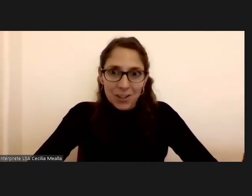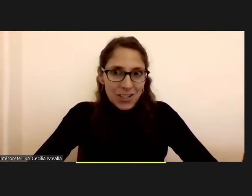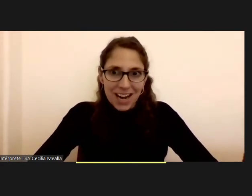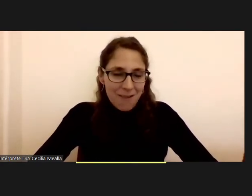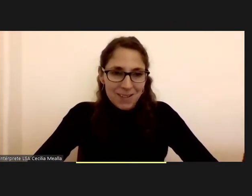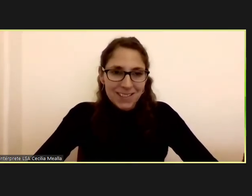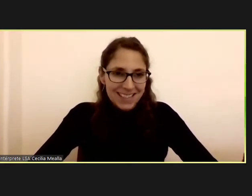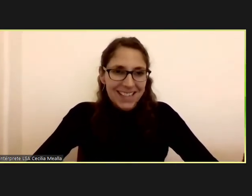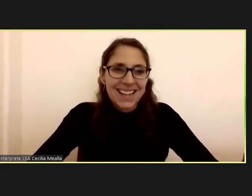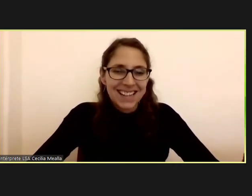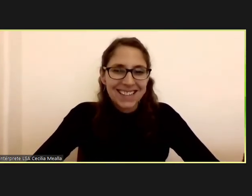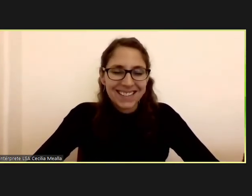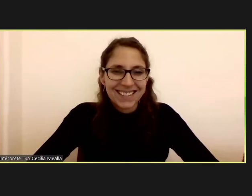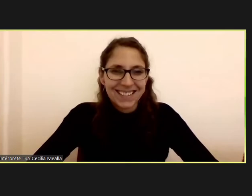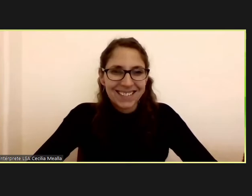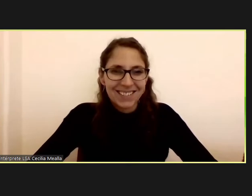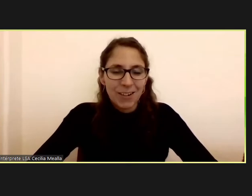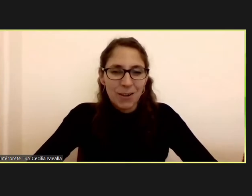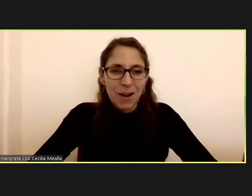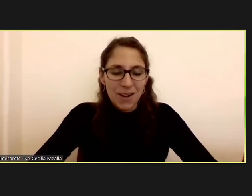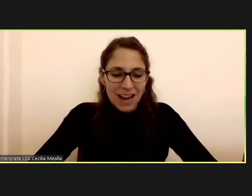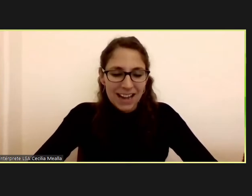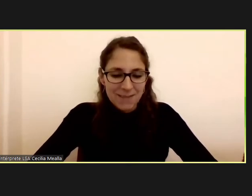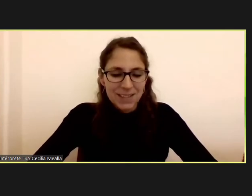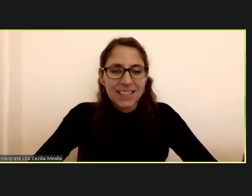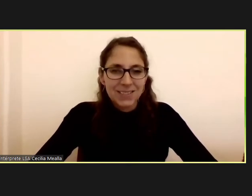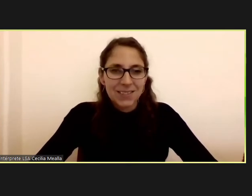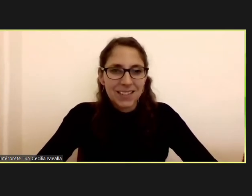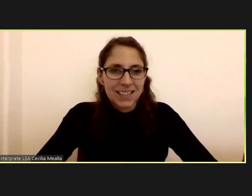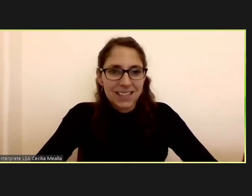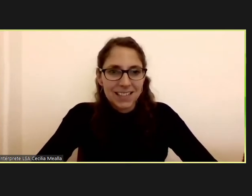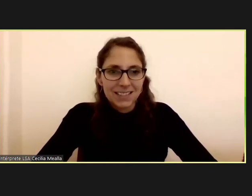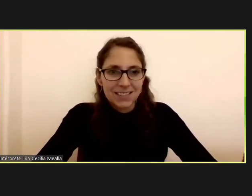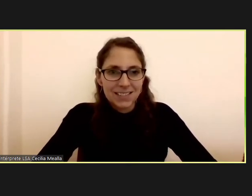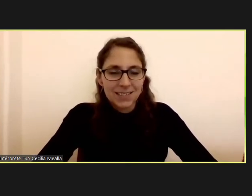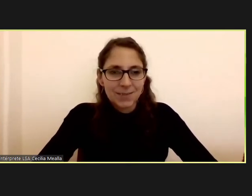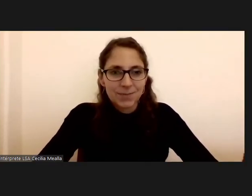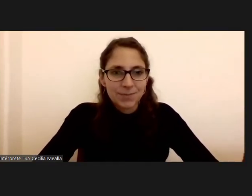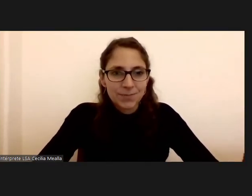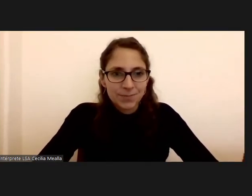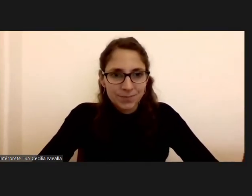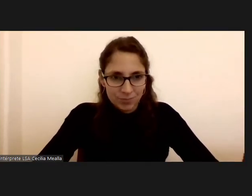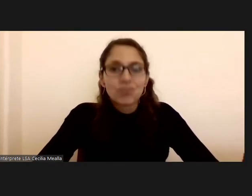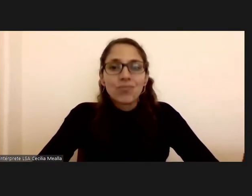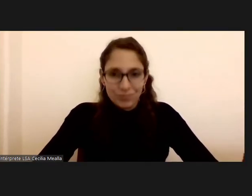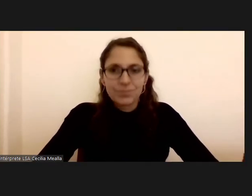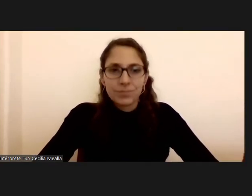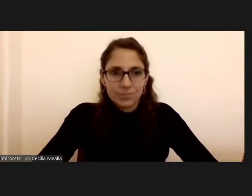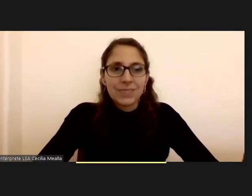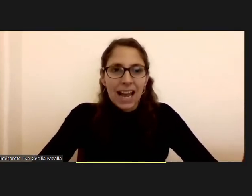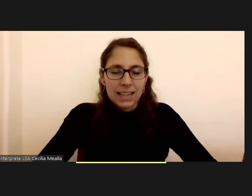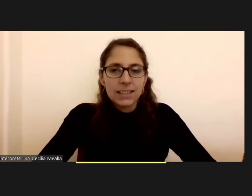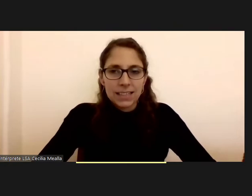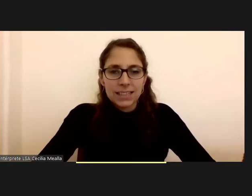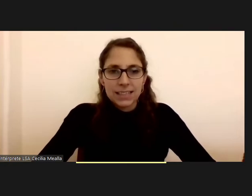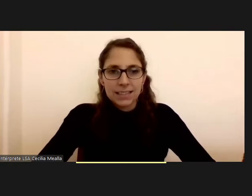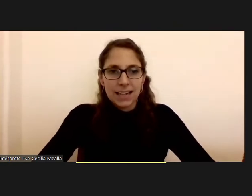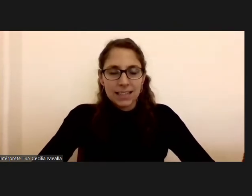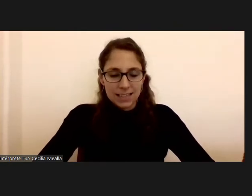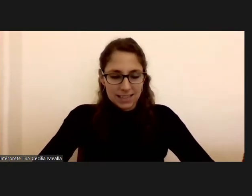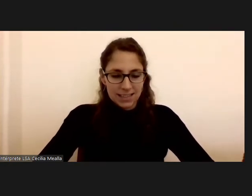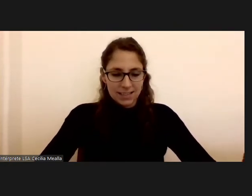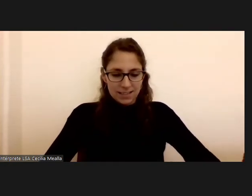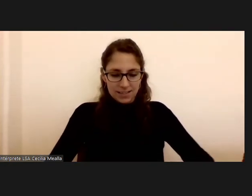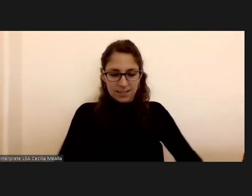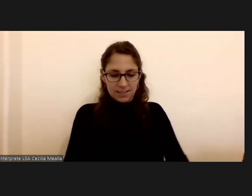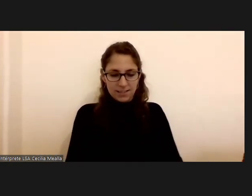así No que bueno, llegamos, sí. quedamos, sí, pero Luego bueno, la haremos seguro, sí, sí. cualquier cosa, me decís, sí. Dale, sí, sí,